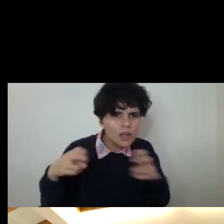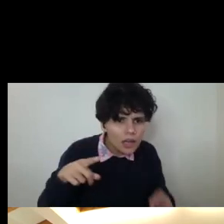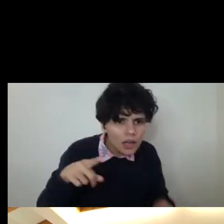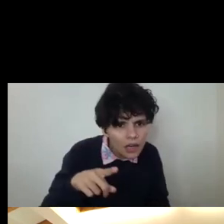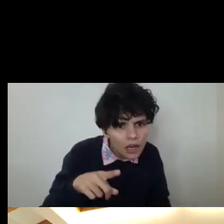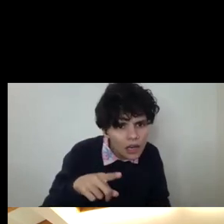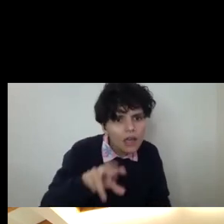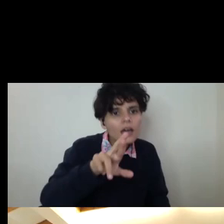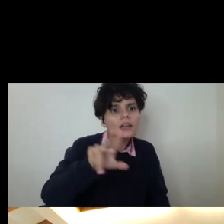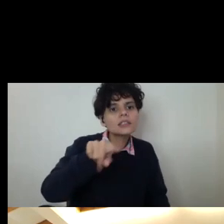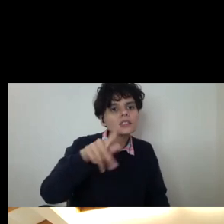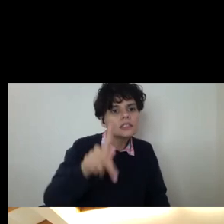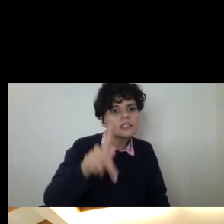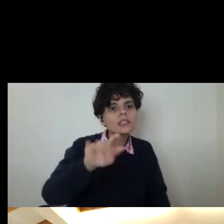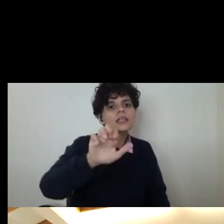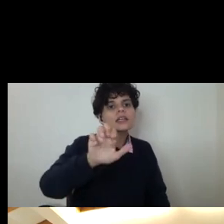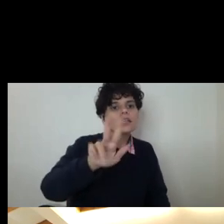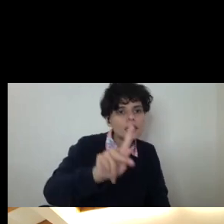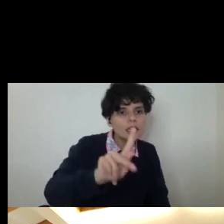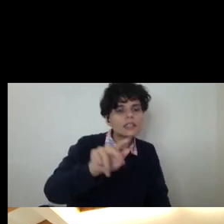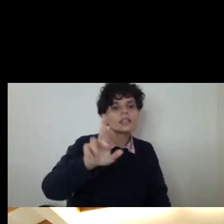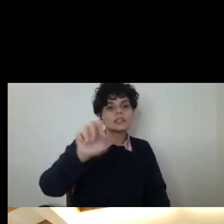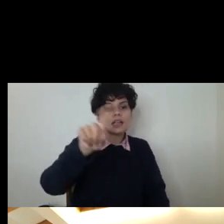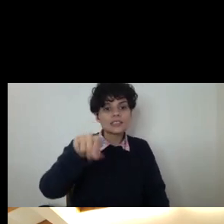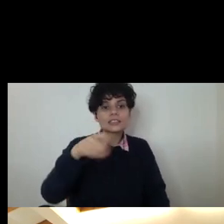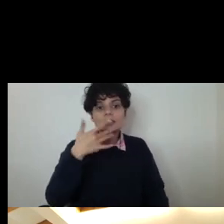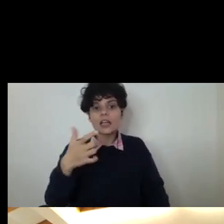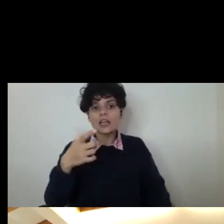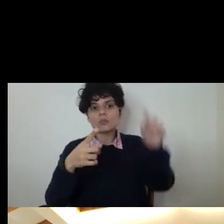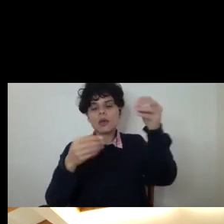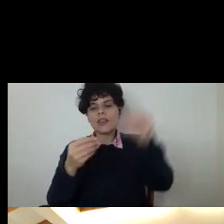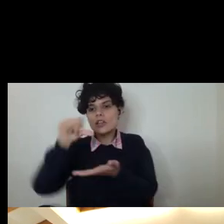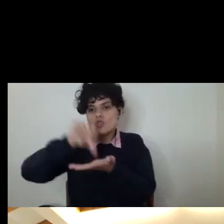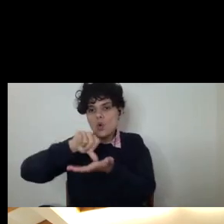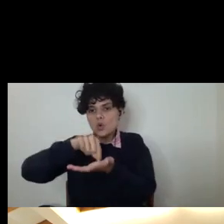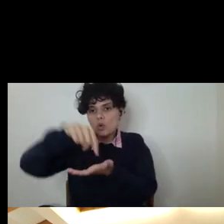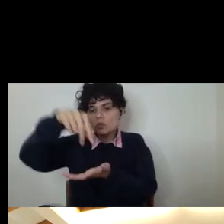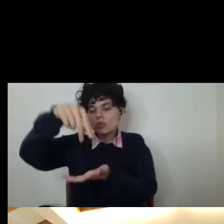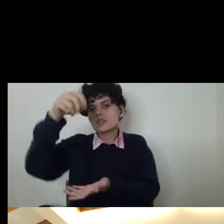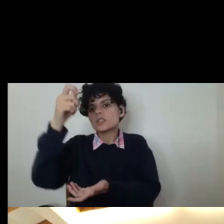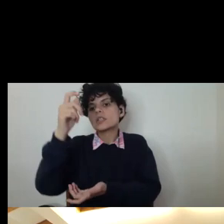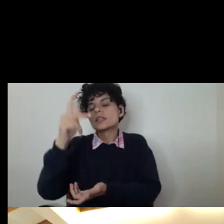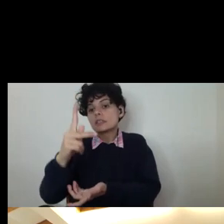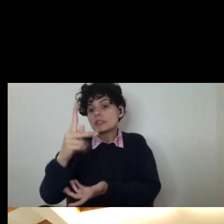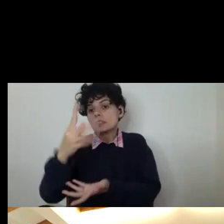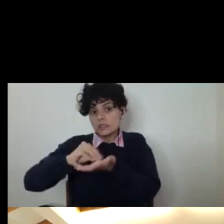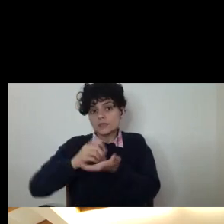que finalmente llevan a que se fosforile en el núcleo un factor de transcripción, que es el factor